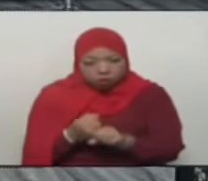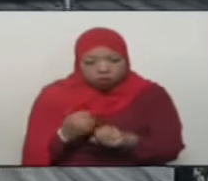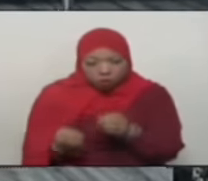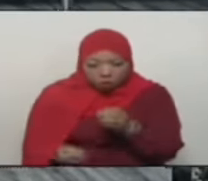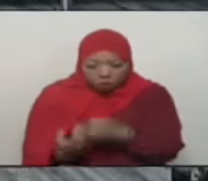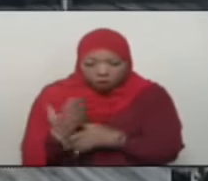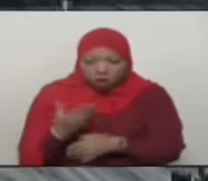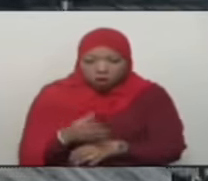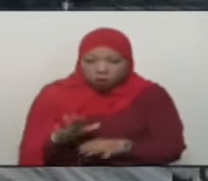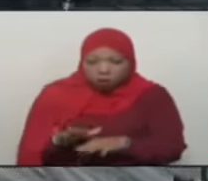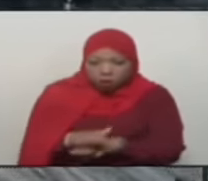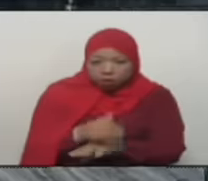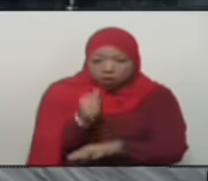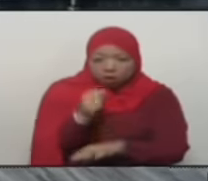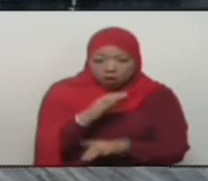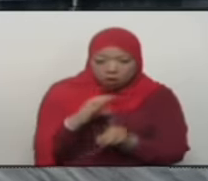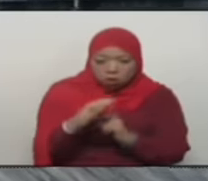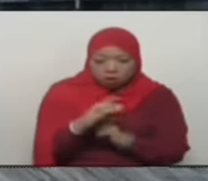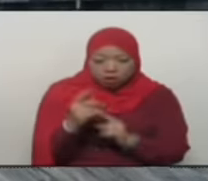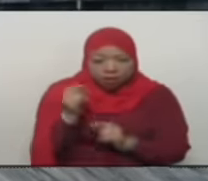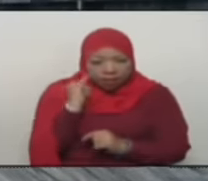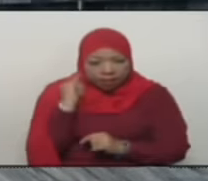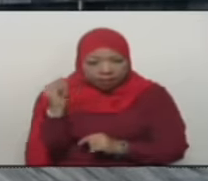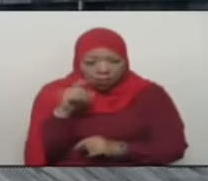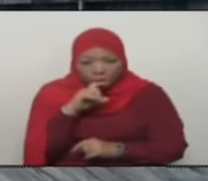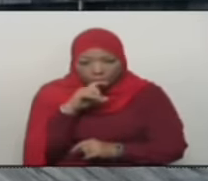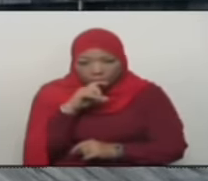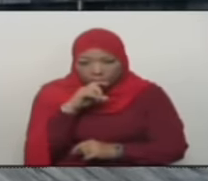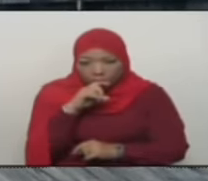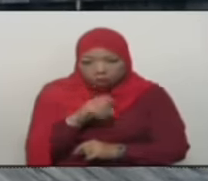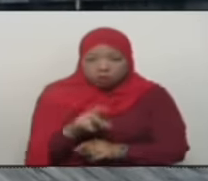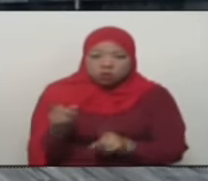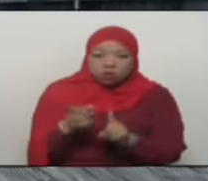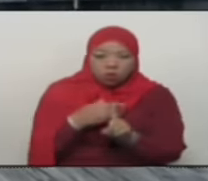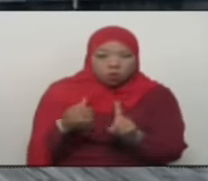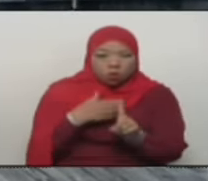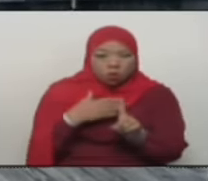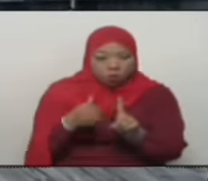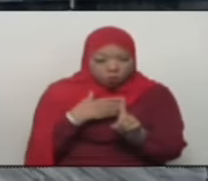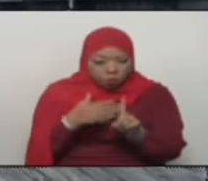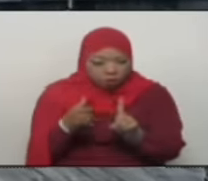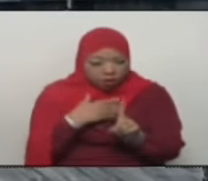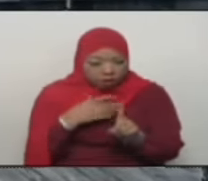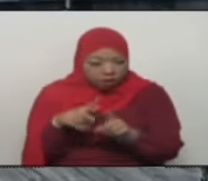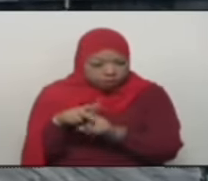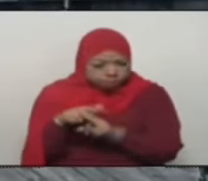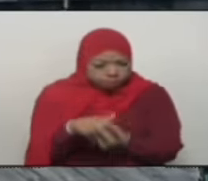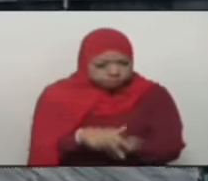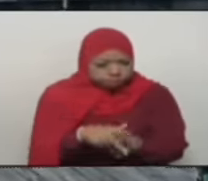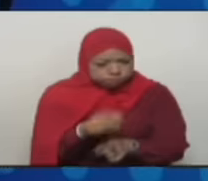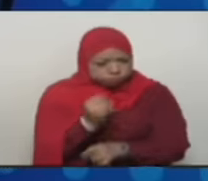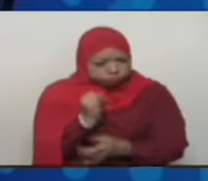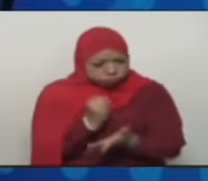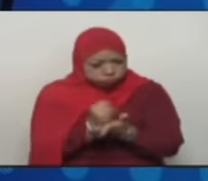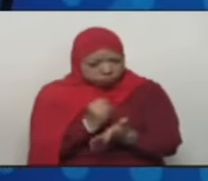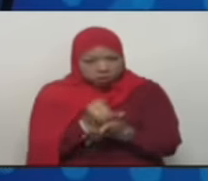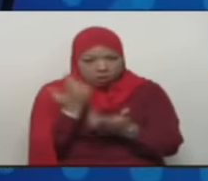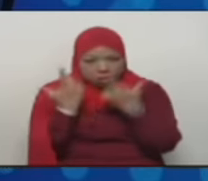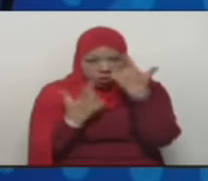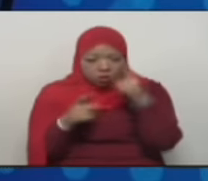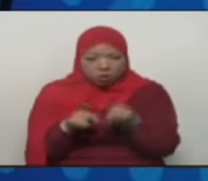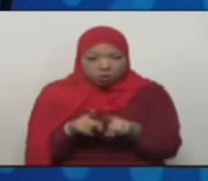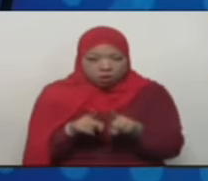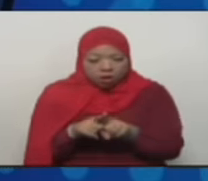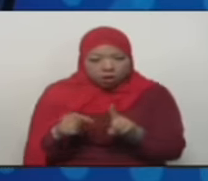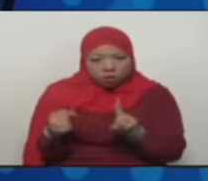fundamental, han cultivado la ideología del odio, de la violencia, la discriminación, de identificar al chavista para ir a